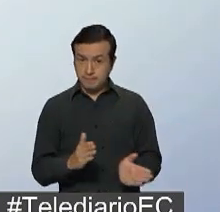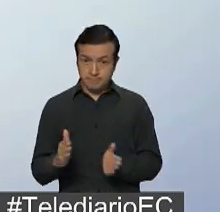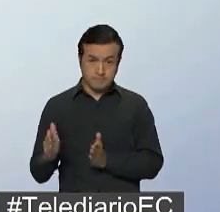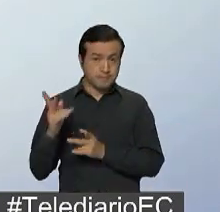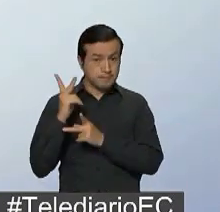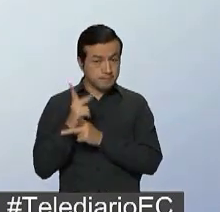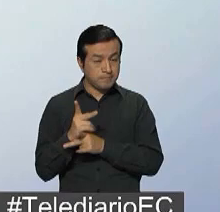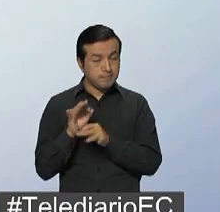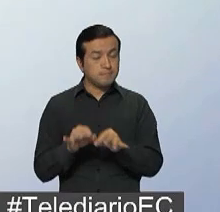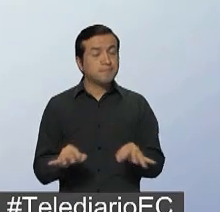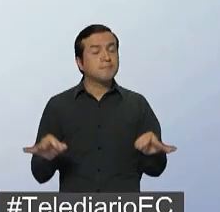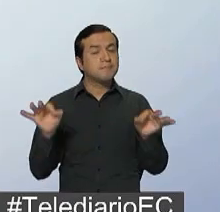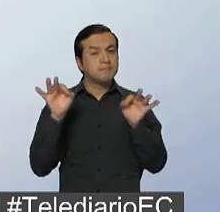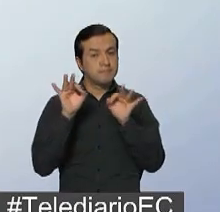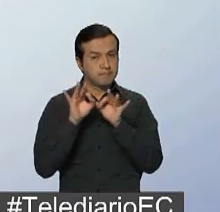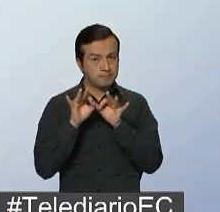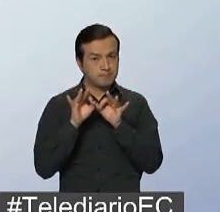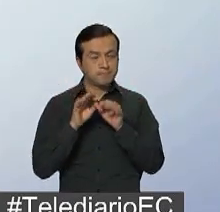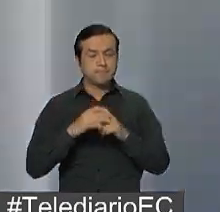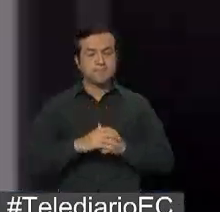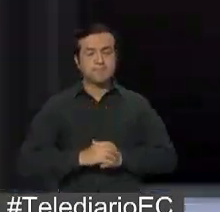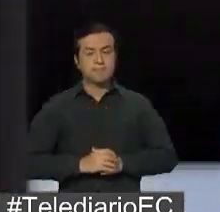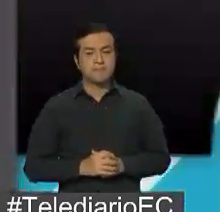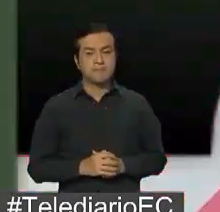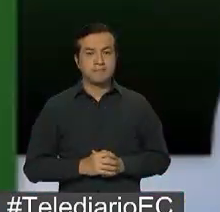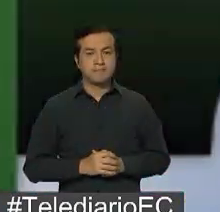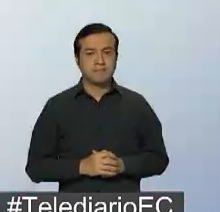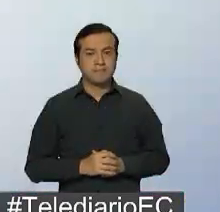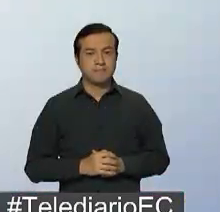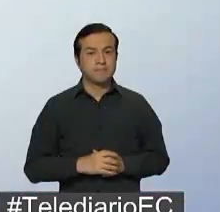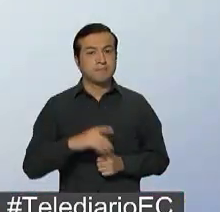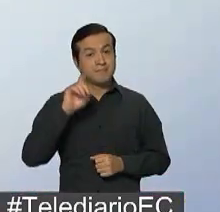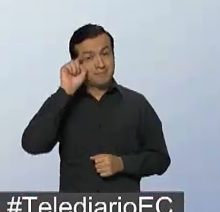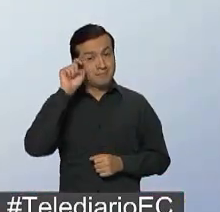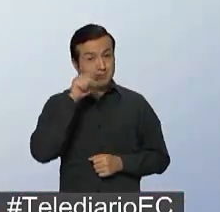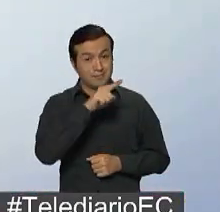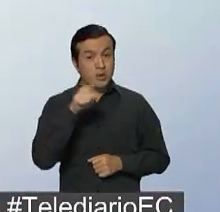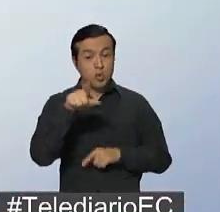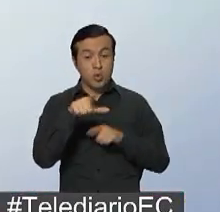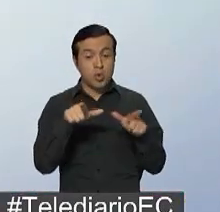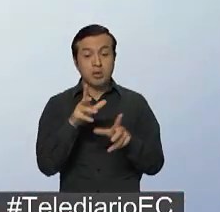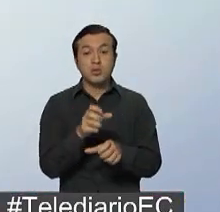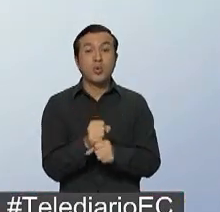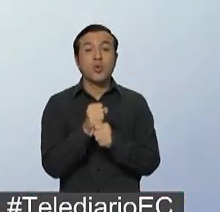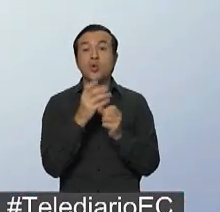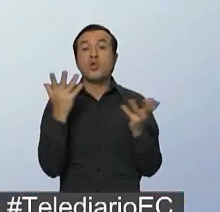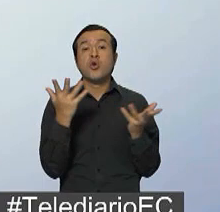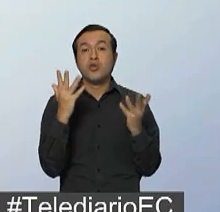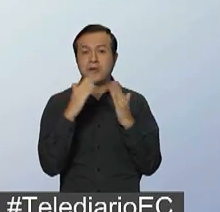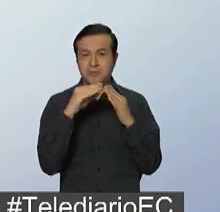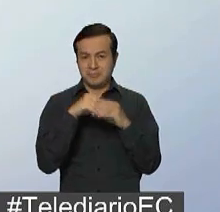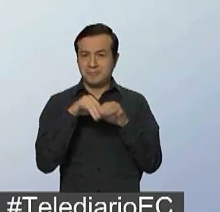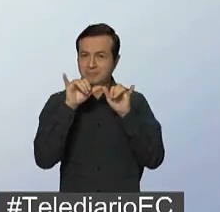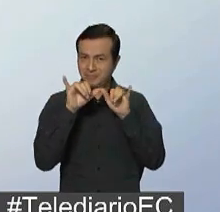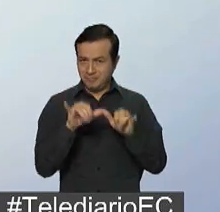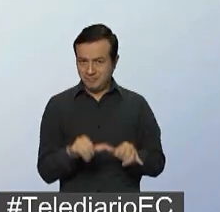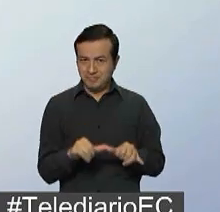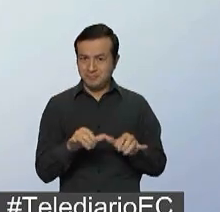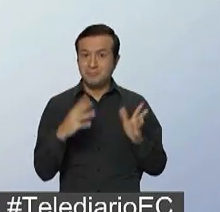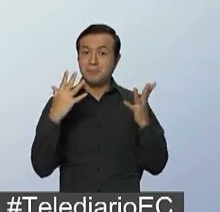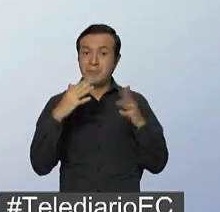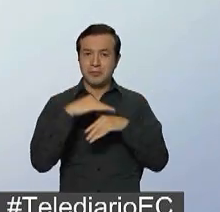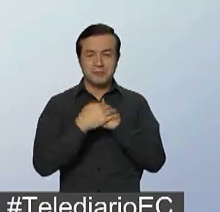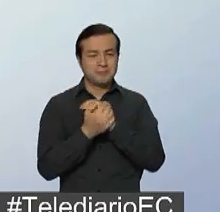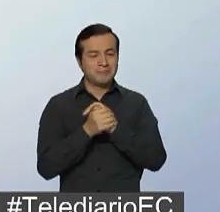debidas precauciones y decidir el cambio de medidas recuerda que el mejor lugar para enfrentar esta pandemia sigue siendo tu casa